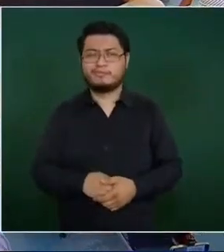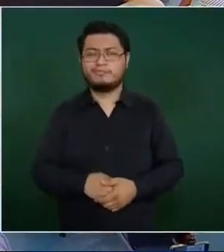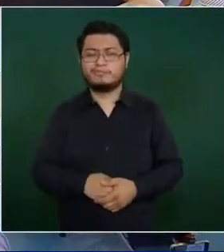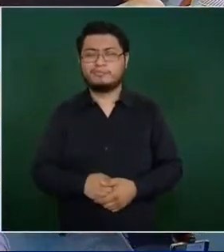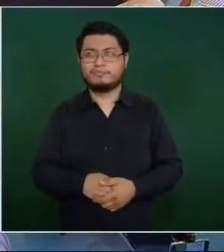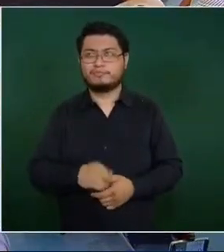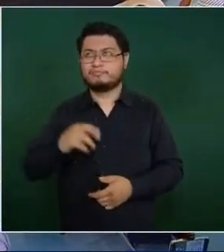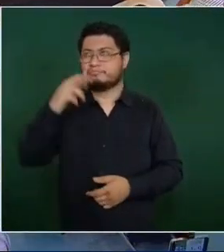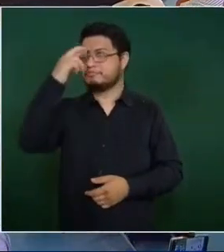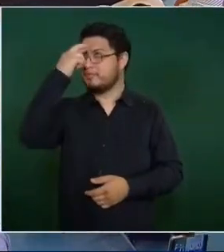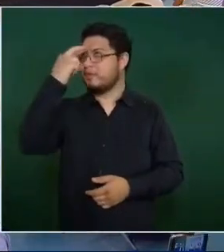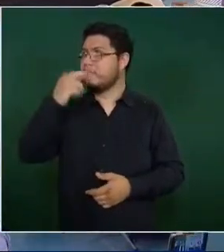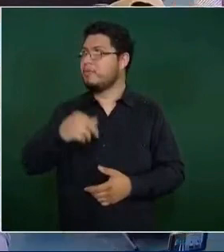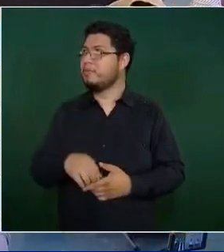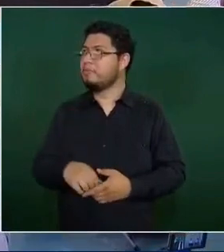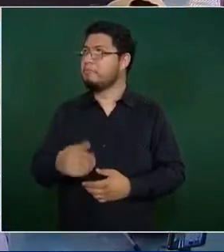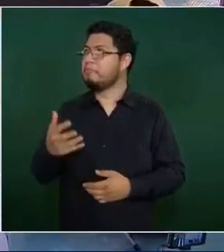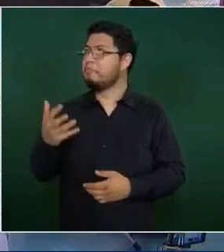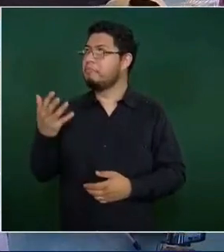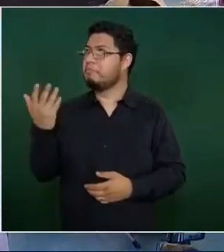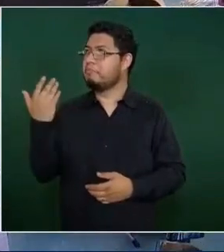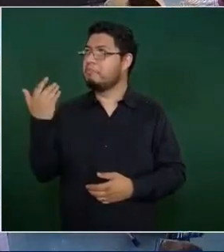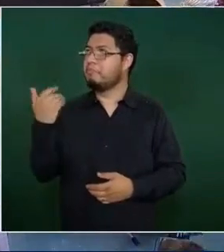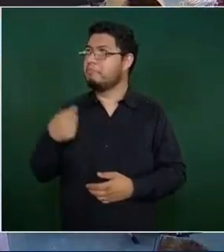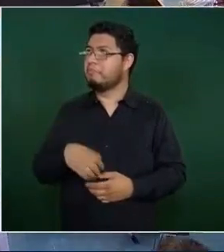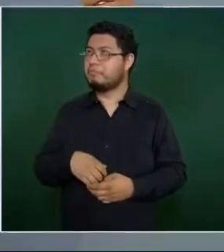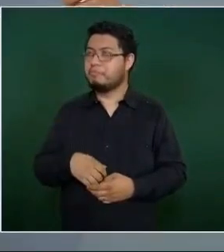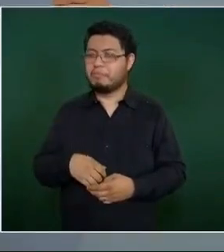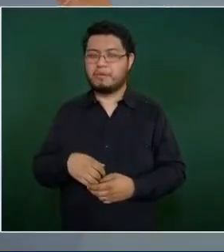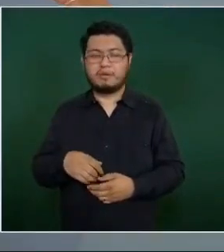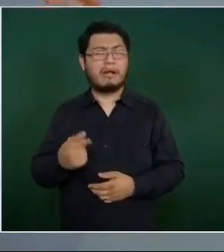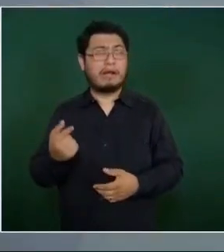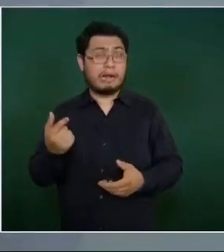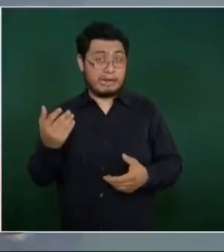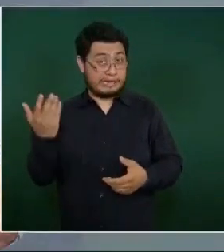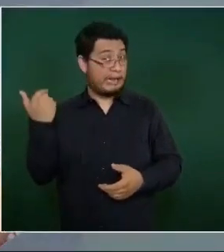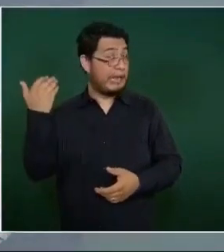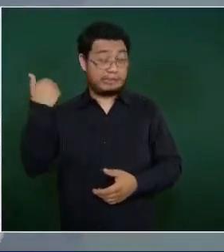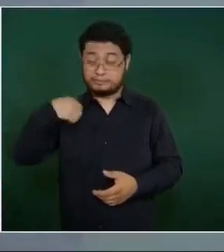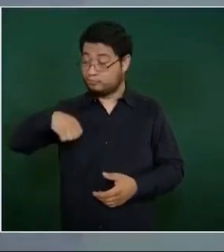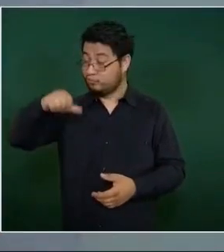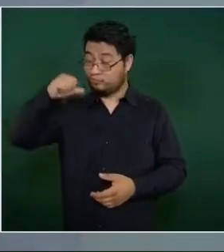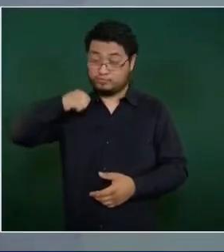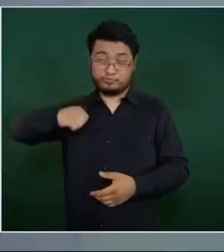Me acuerdo que eran unos cartuchos así.